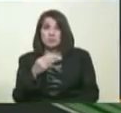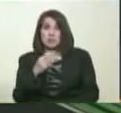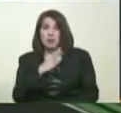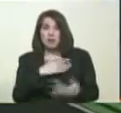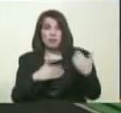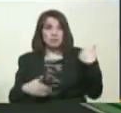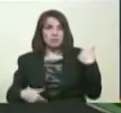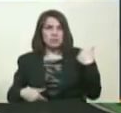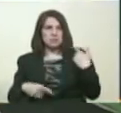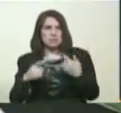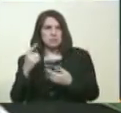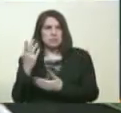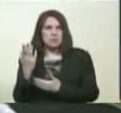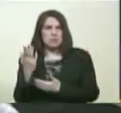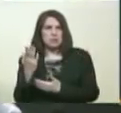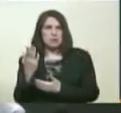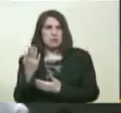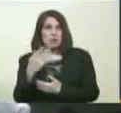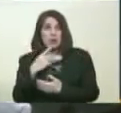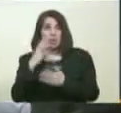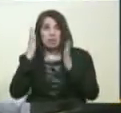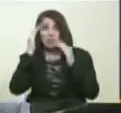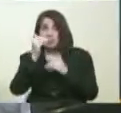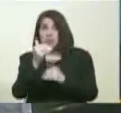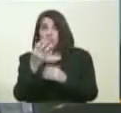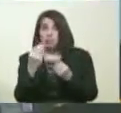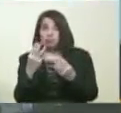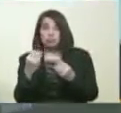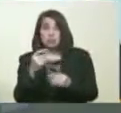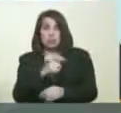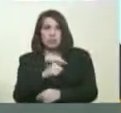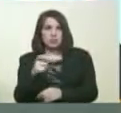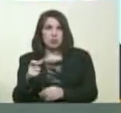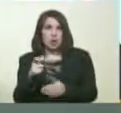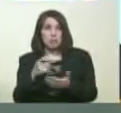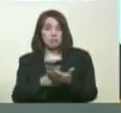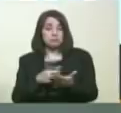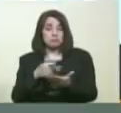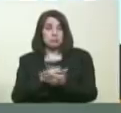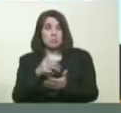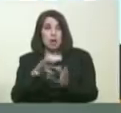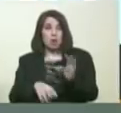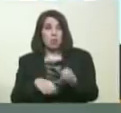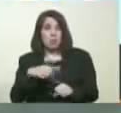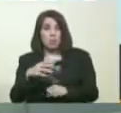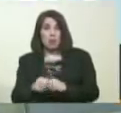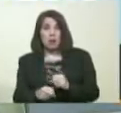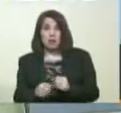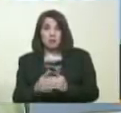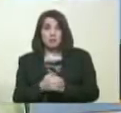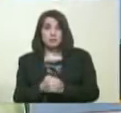vicepresidente, el Petro, atención, hay mucha gente esperando para invertir en Petro. Mucha gente.